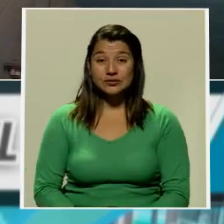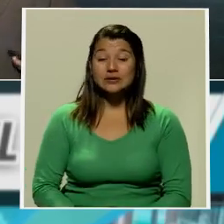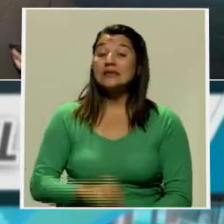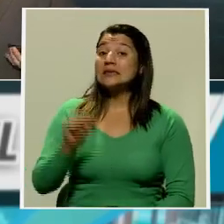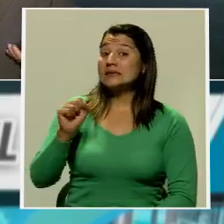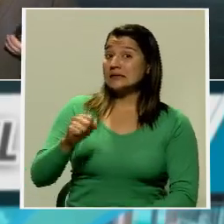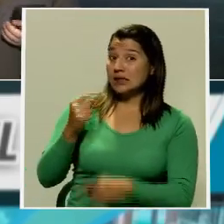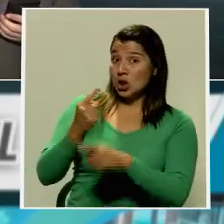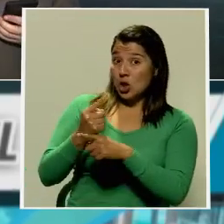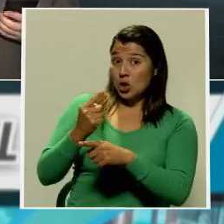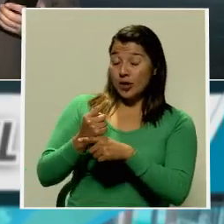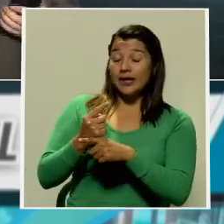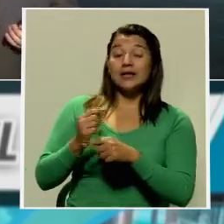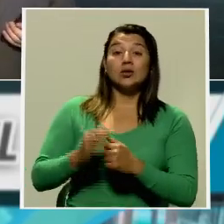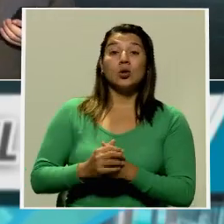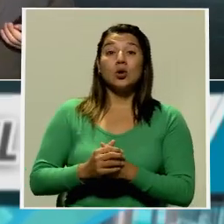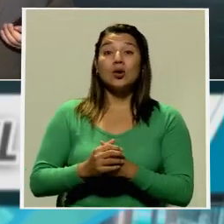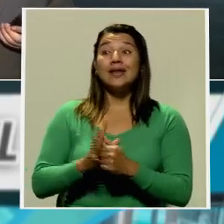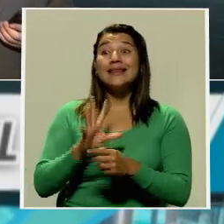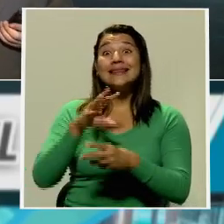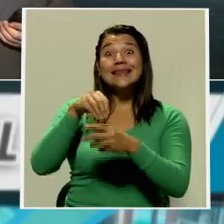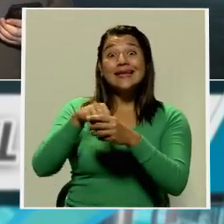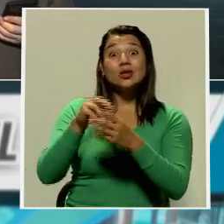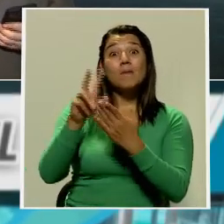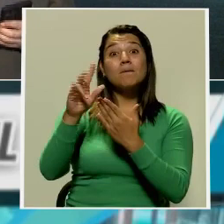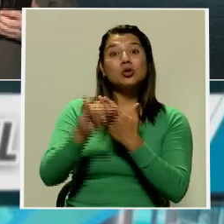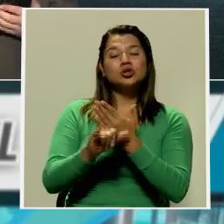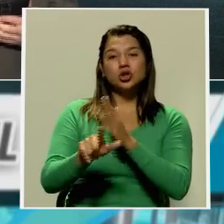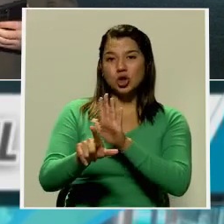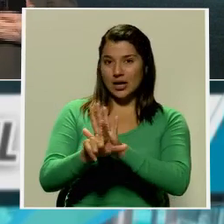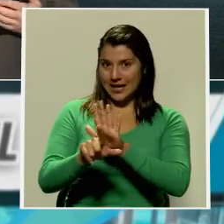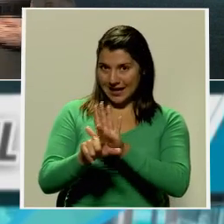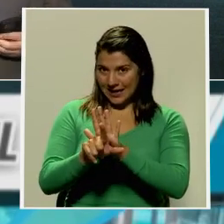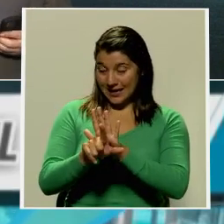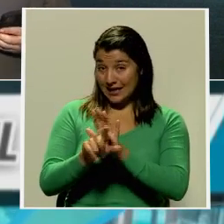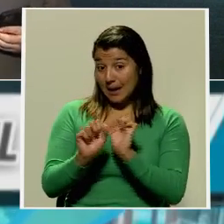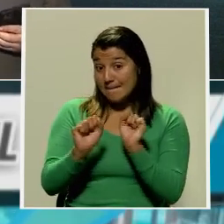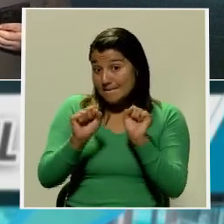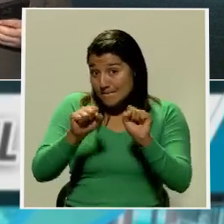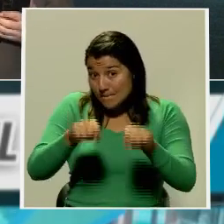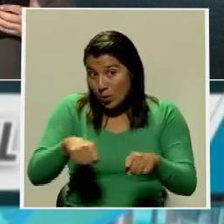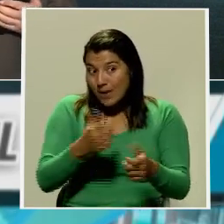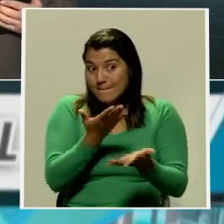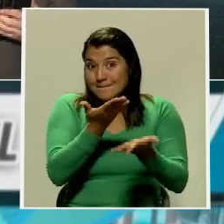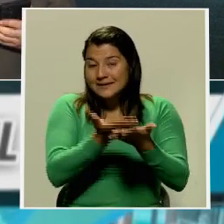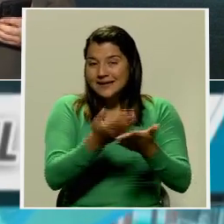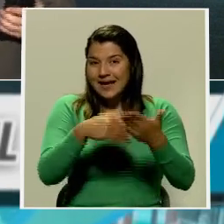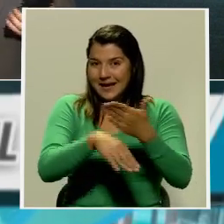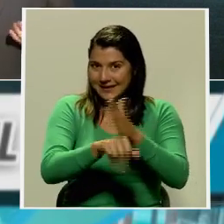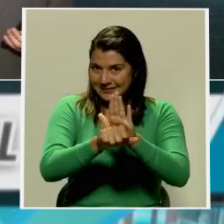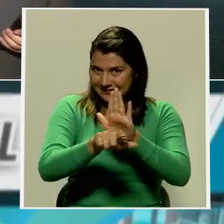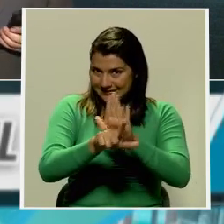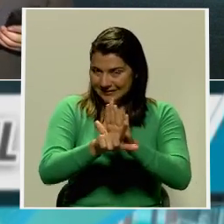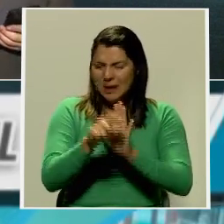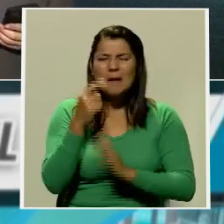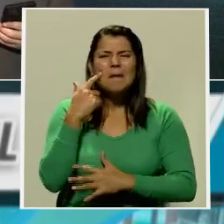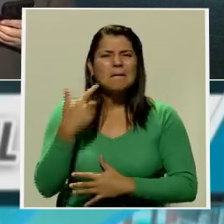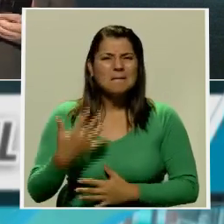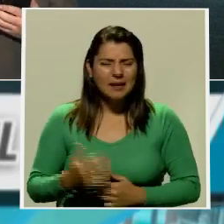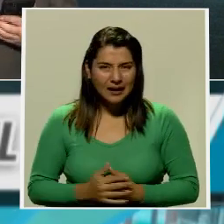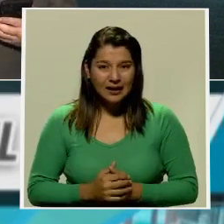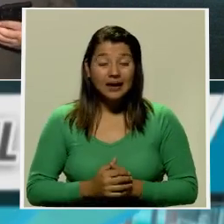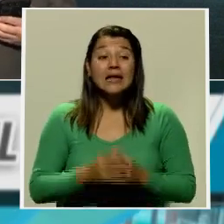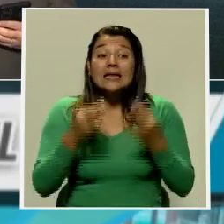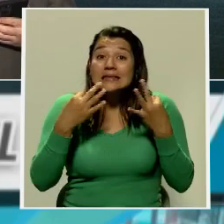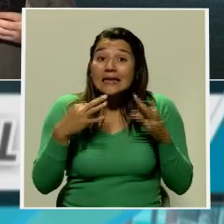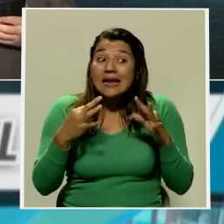Así es, don Ernesto, y es parte de estos mismos proyectos de ley que podrían estar llegando a la Asamblea buscando lo que es pues